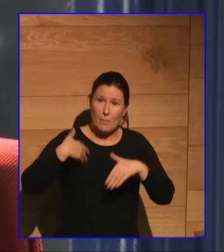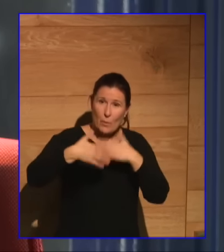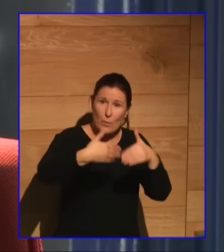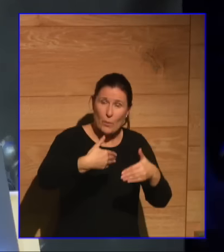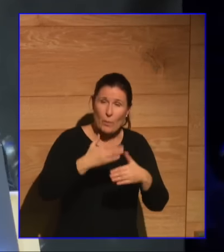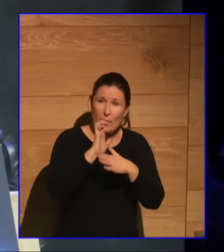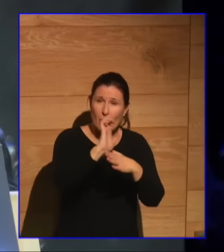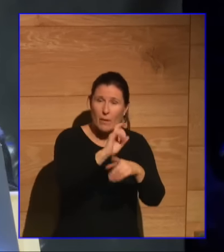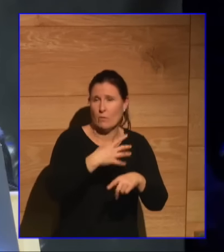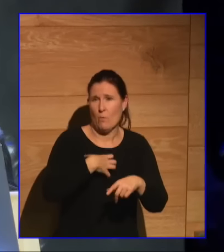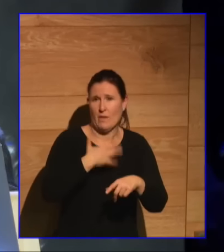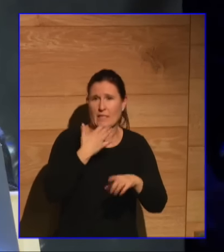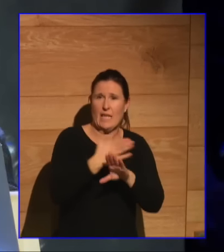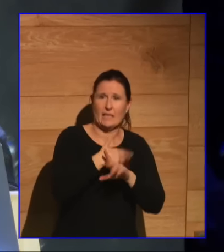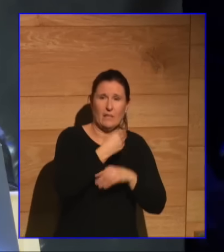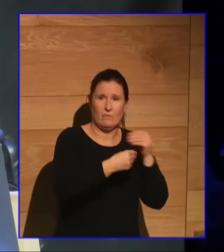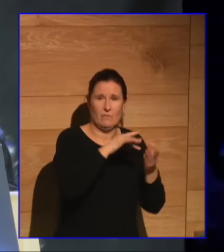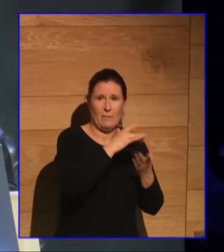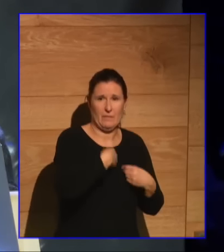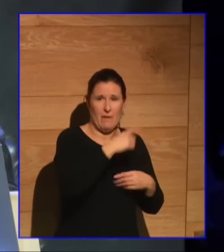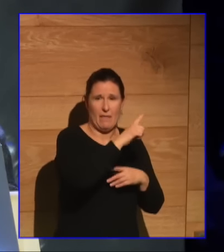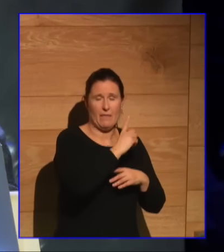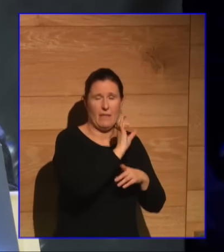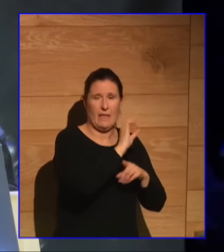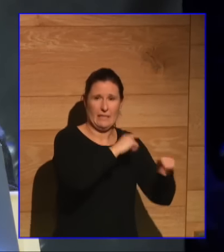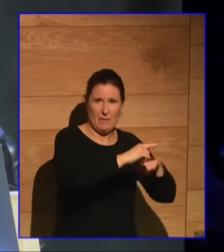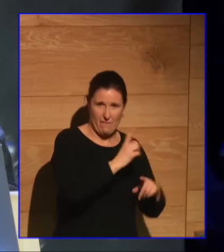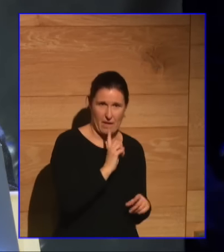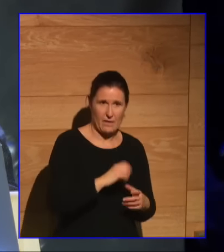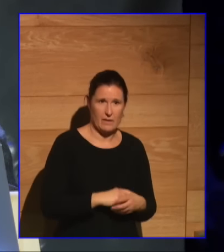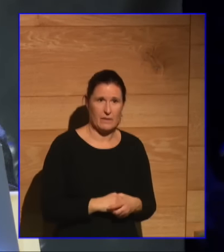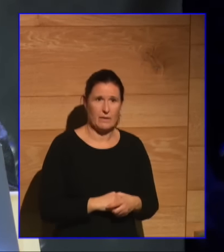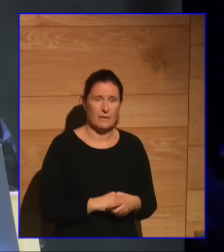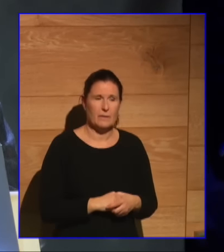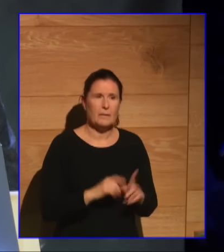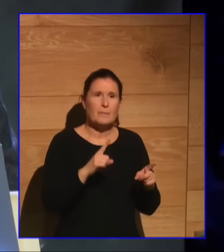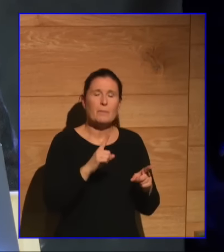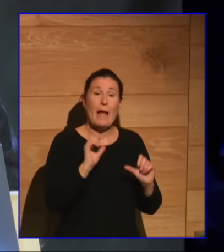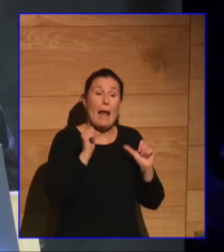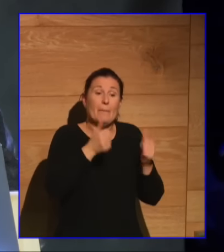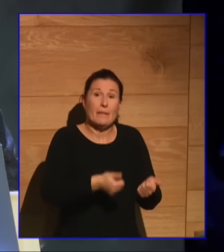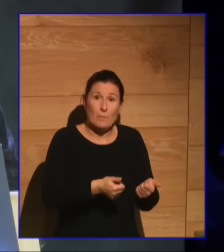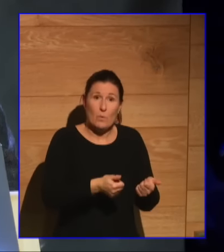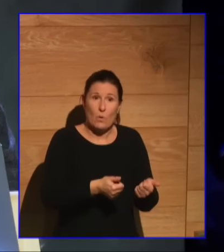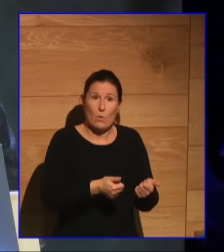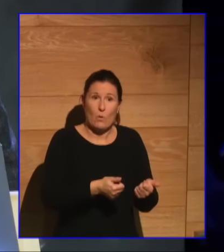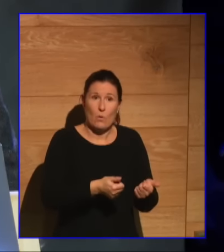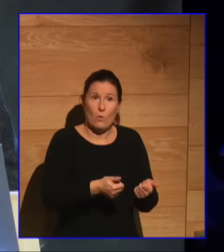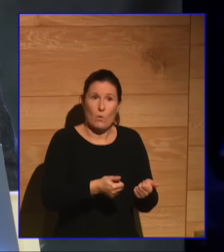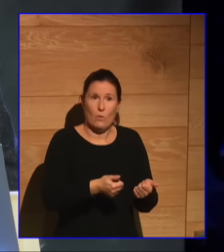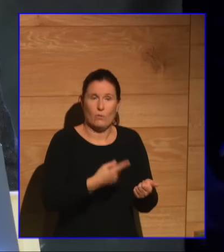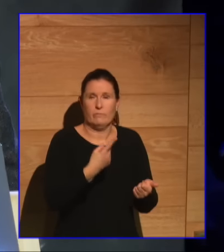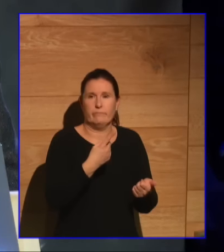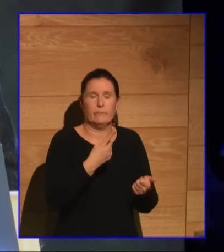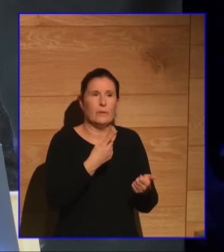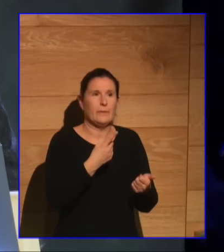una historia conocida, mucha gente la conocerá por tanto, pero inicialmente no se iba a hacer con